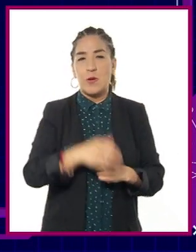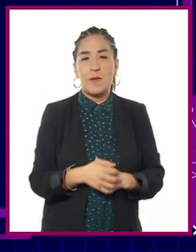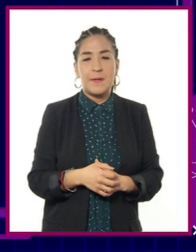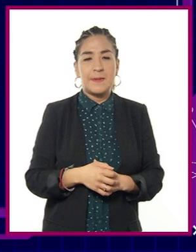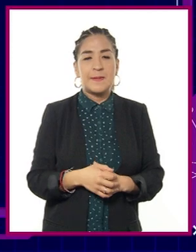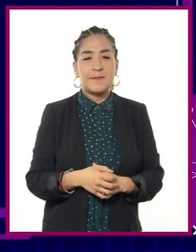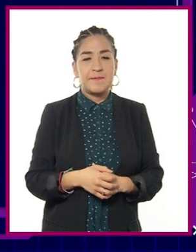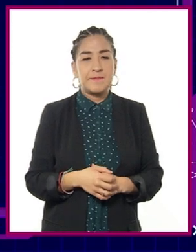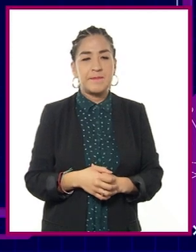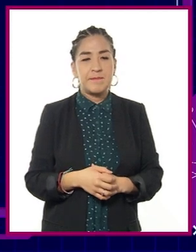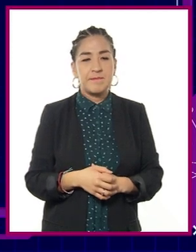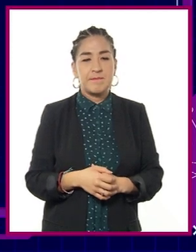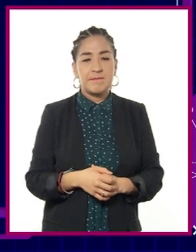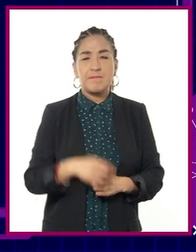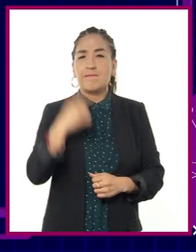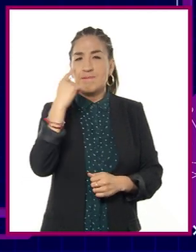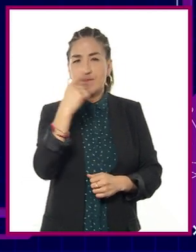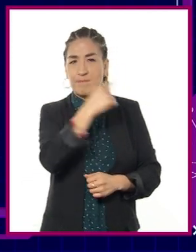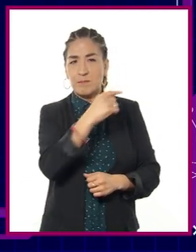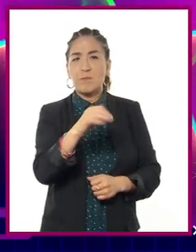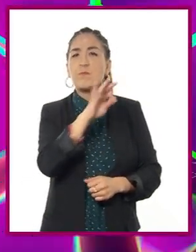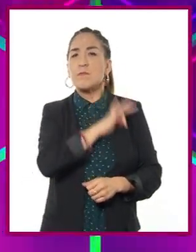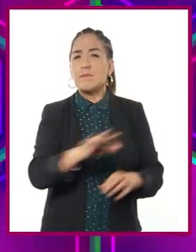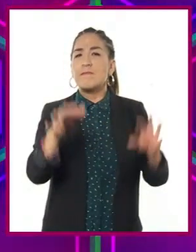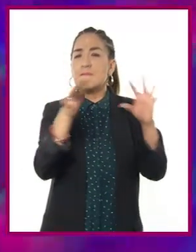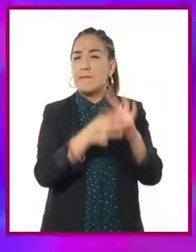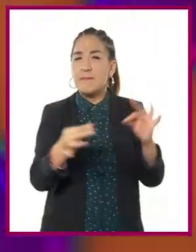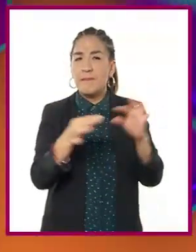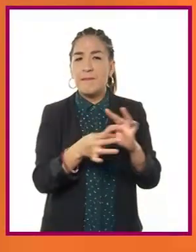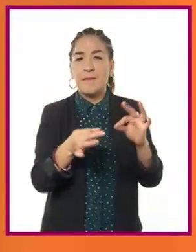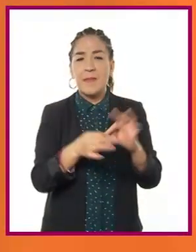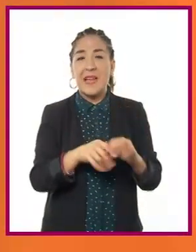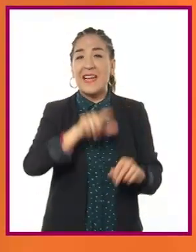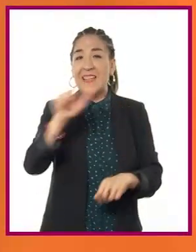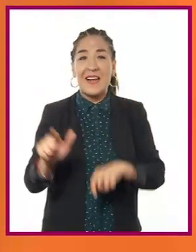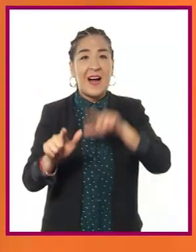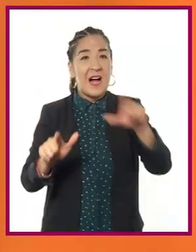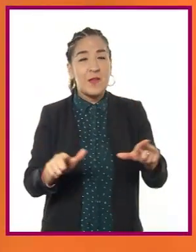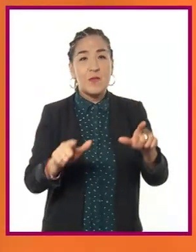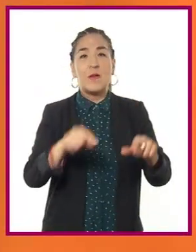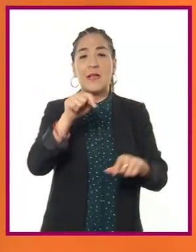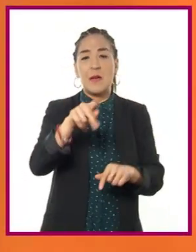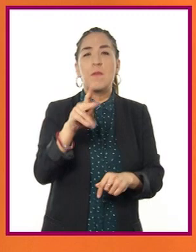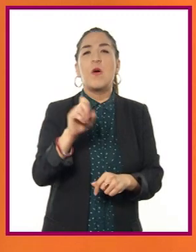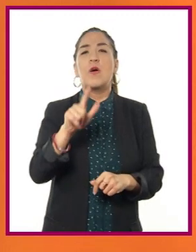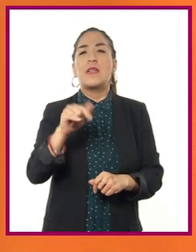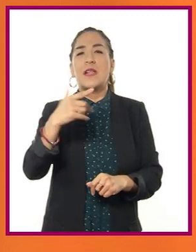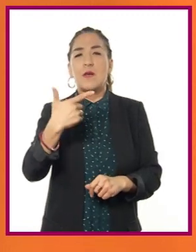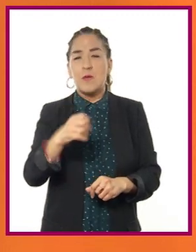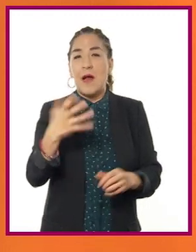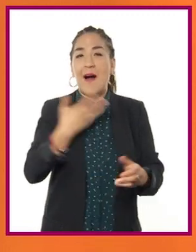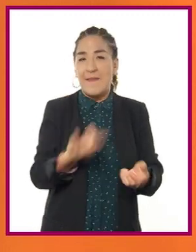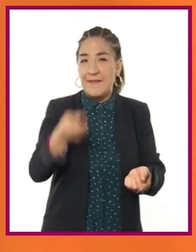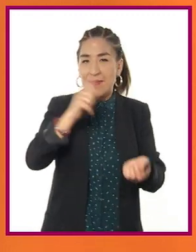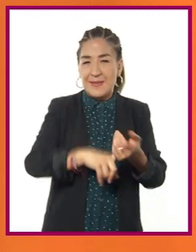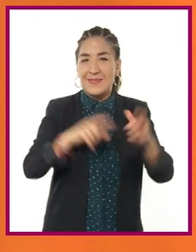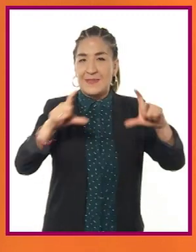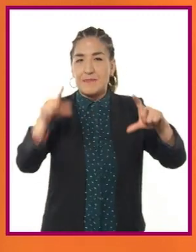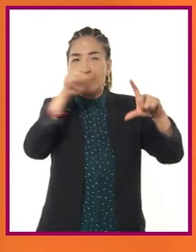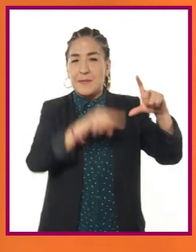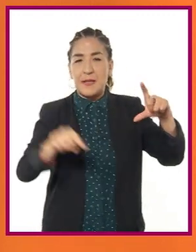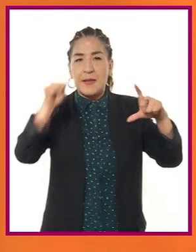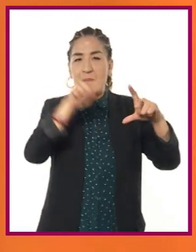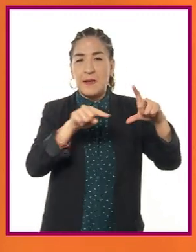octágono, se puede afirmar que todos los lados del polígono inscritos en la